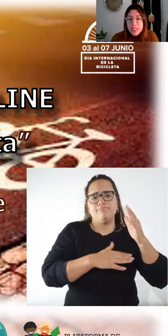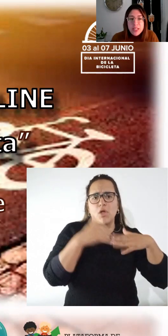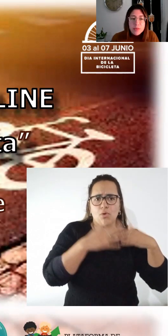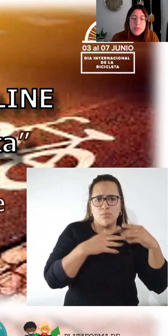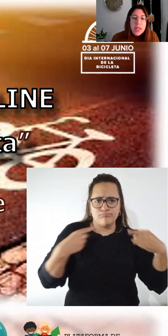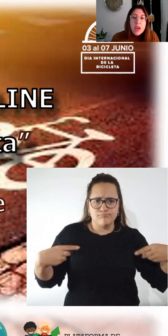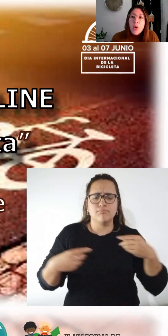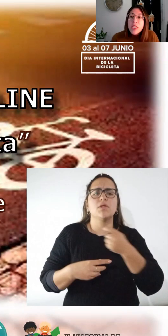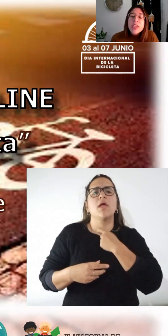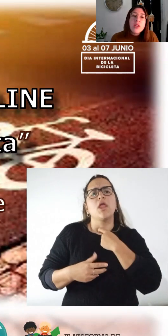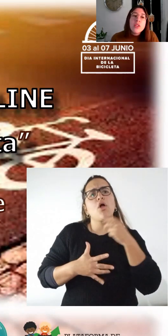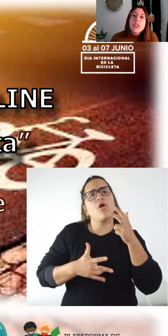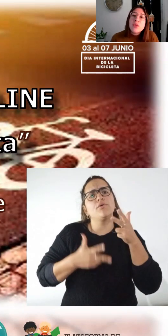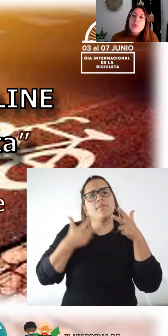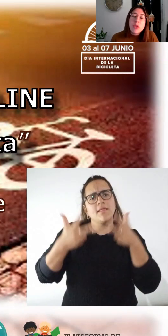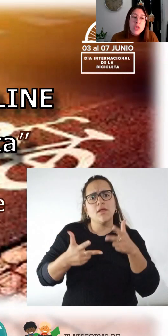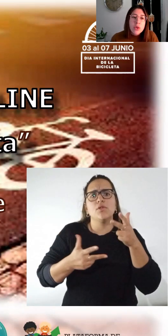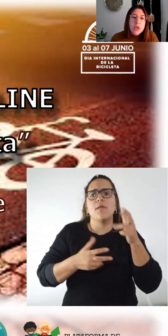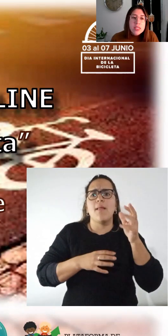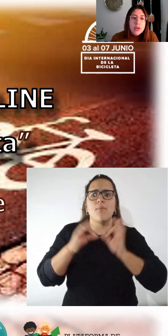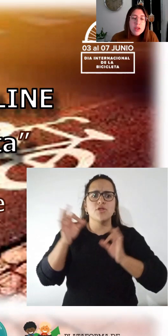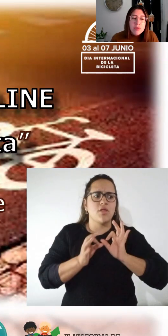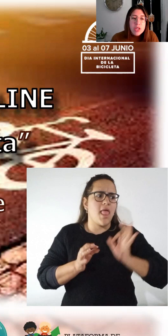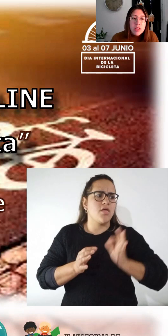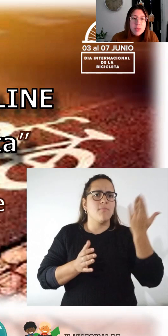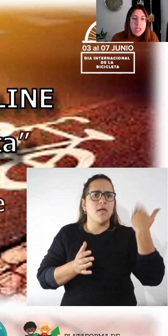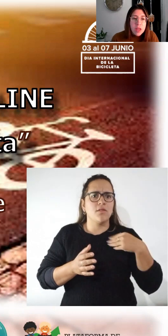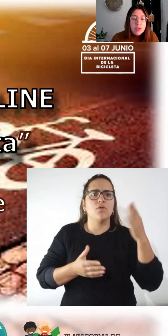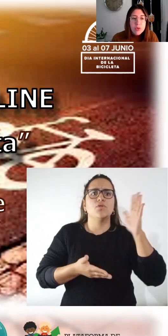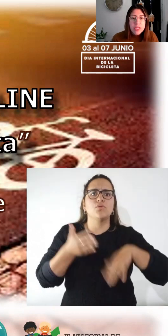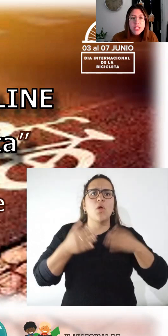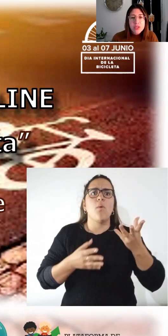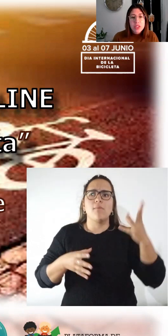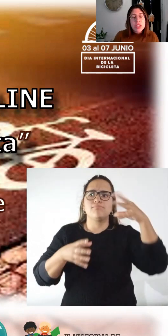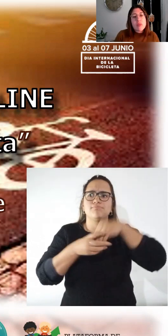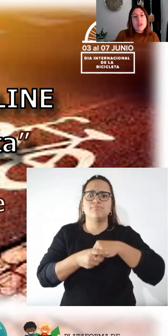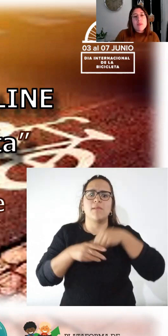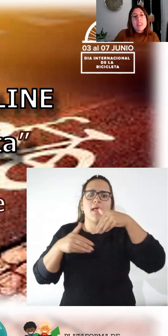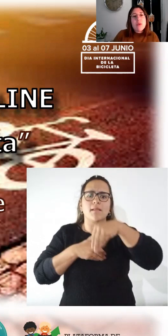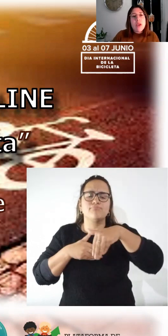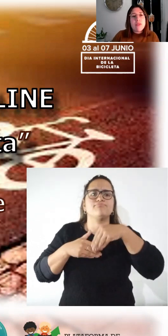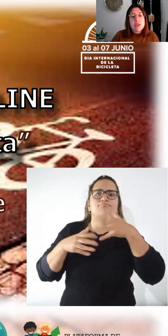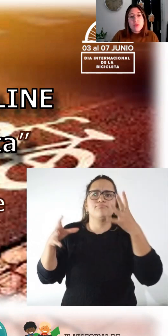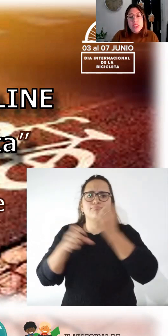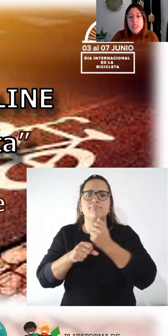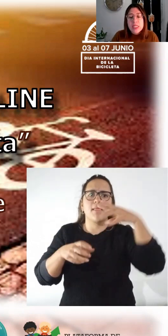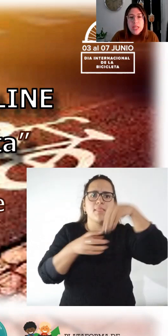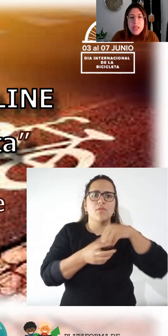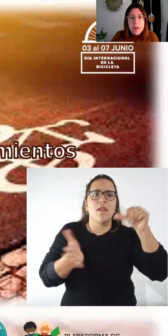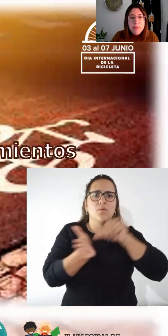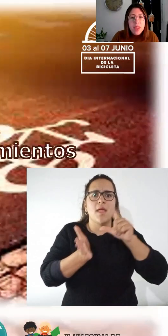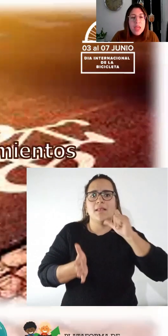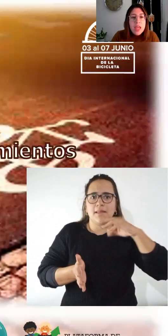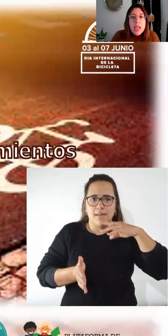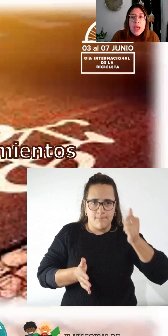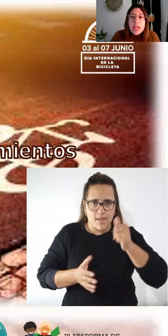compañía llamada Steer. Hoy les quiero contar sobre un proyecto que desarrollamos el año pasado sobre integración de transporte masivo e infraestructura ciclista en